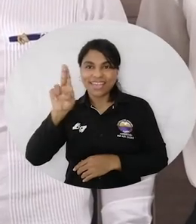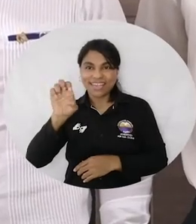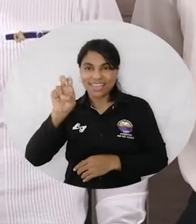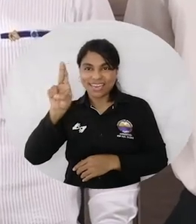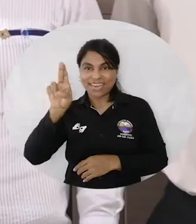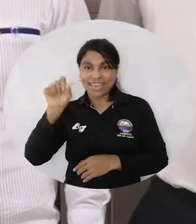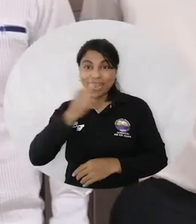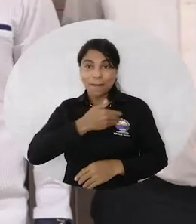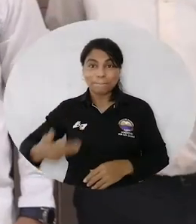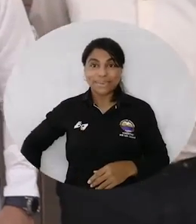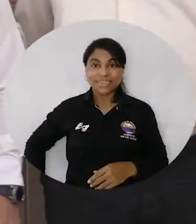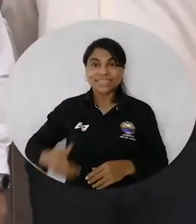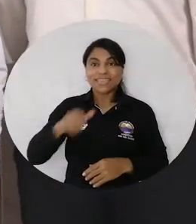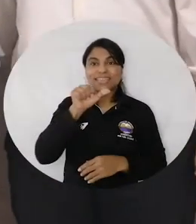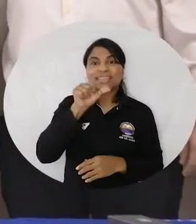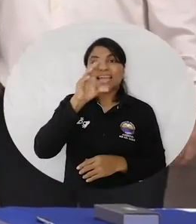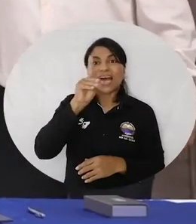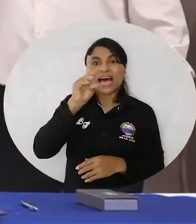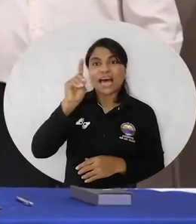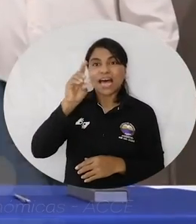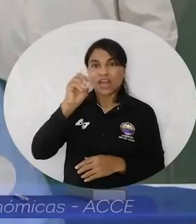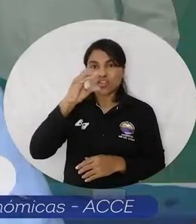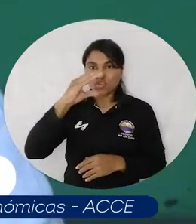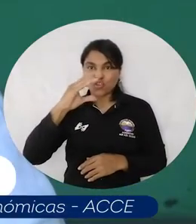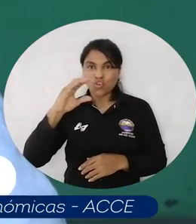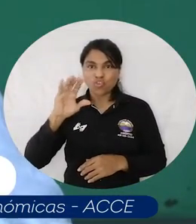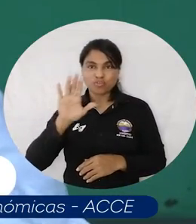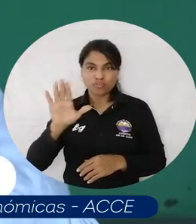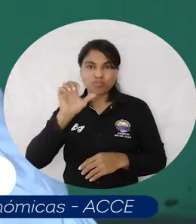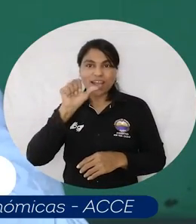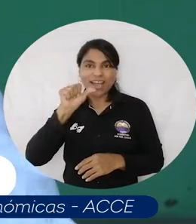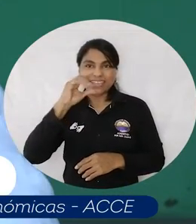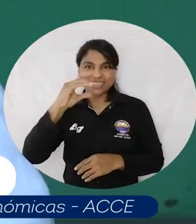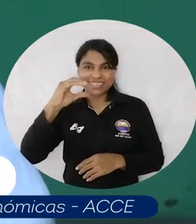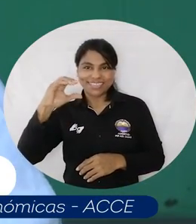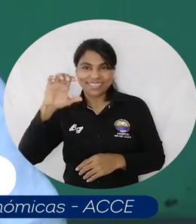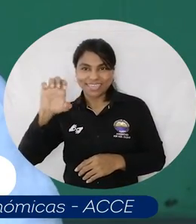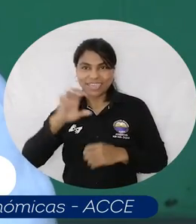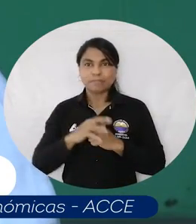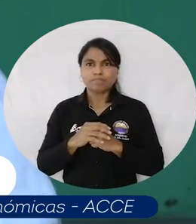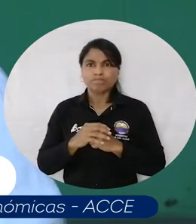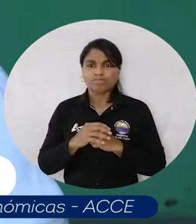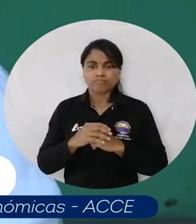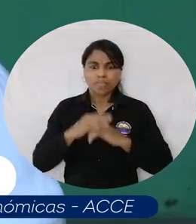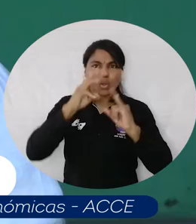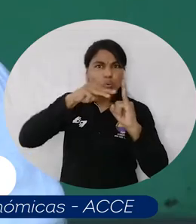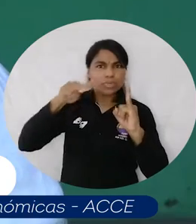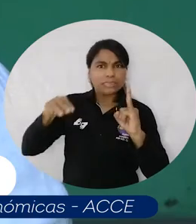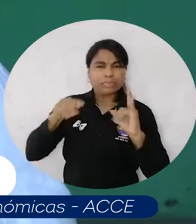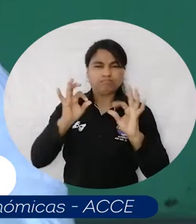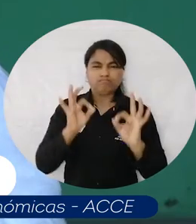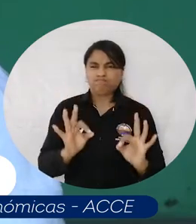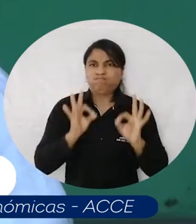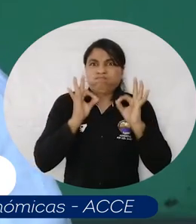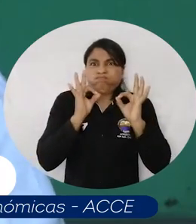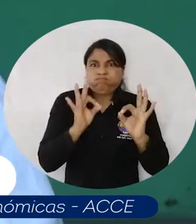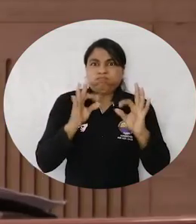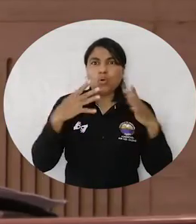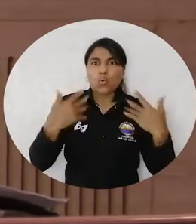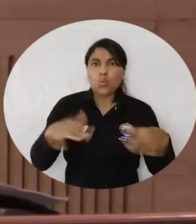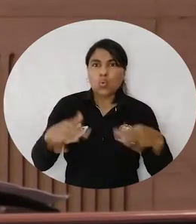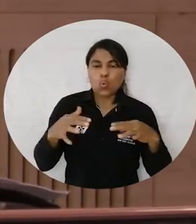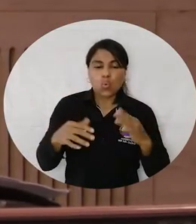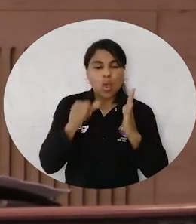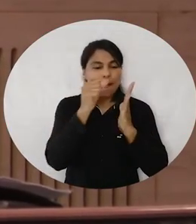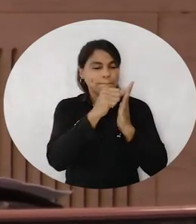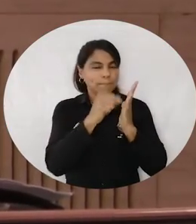acto desarrollado en las instalaciones de la Alma Mater. Encontrar que ha sido certificada a nivel nacional e internacional como una entidad de calidad con acreditación de alta calidad,